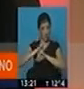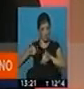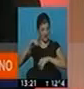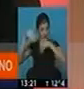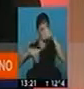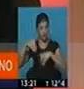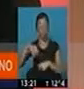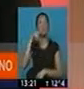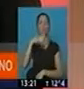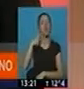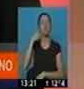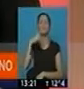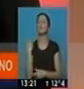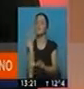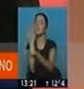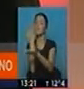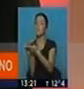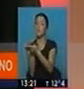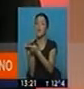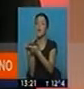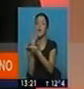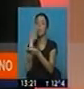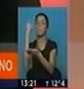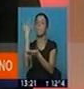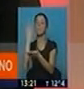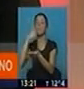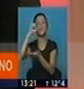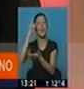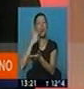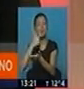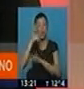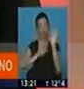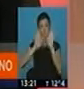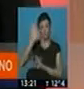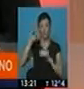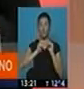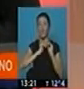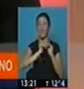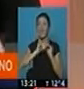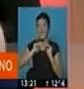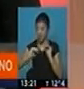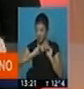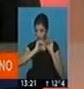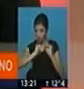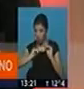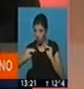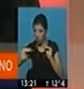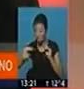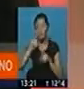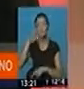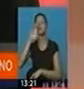Unión Europea, ante Bruselas, su plan de estabilidad, su programa de estabilidad, un programa que debe aprobarle